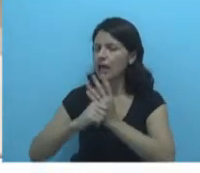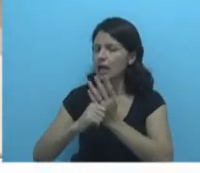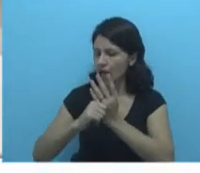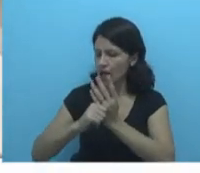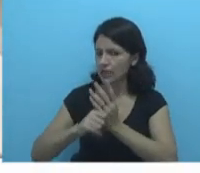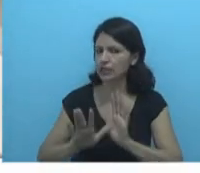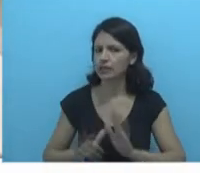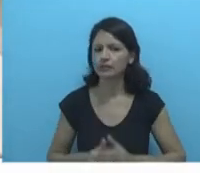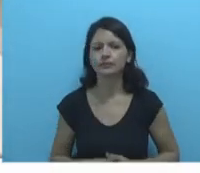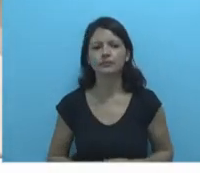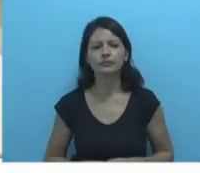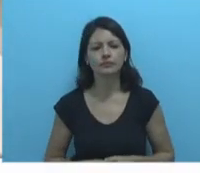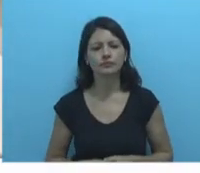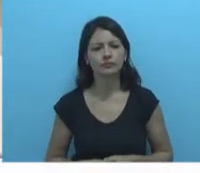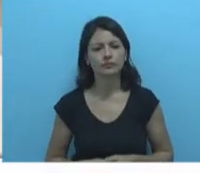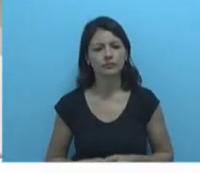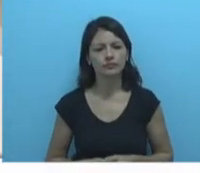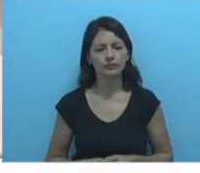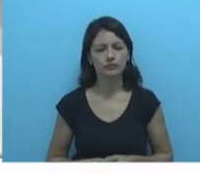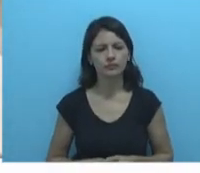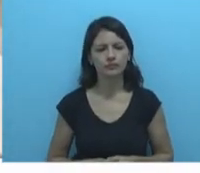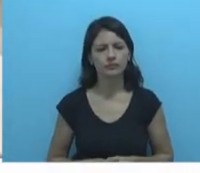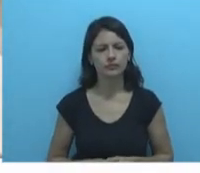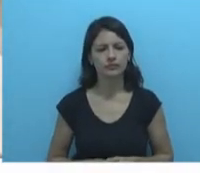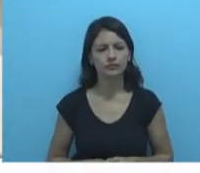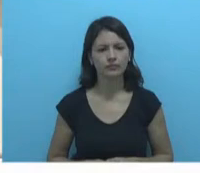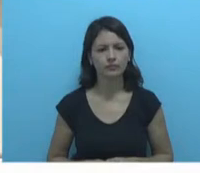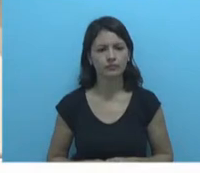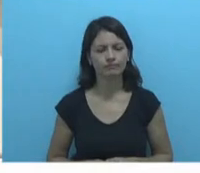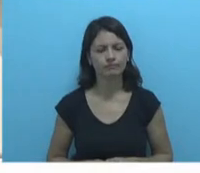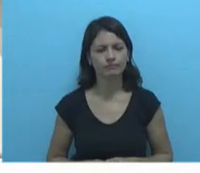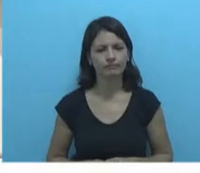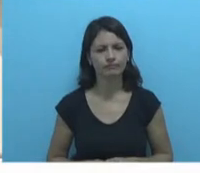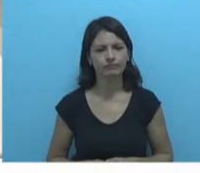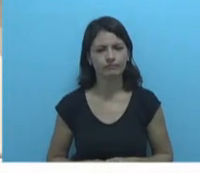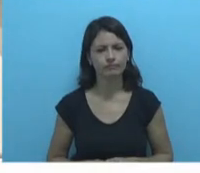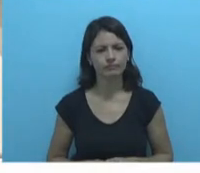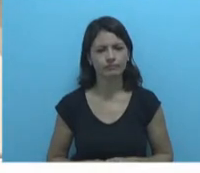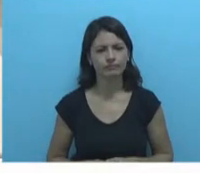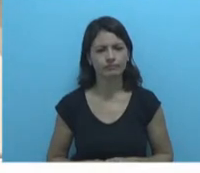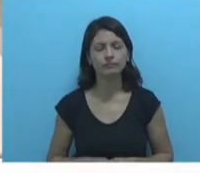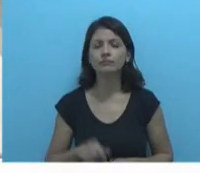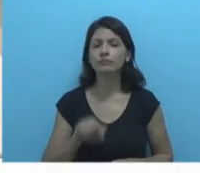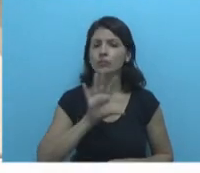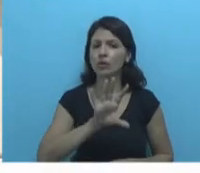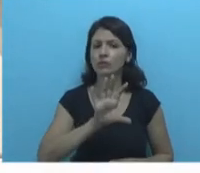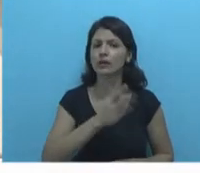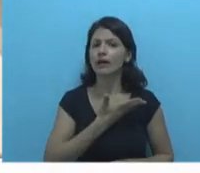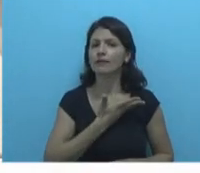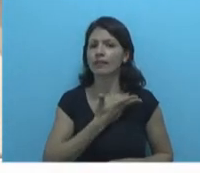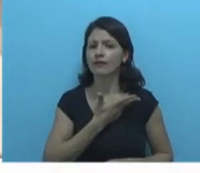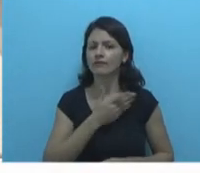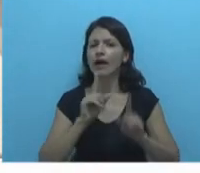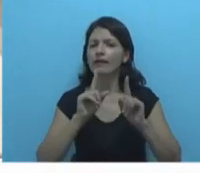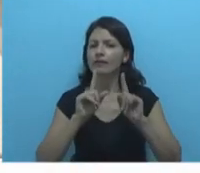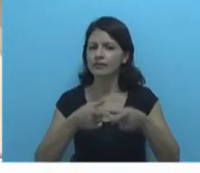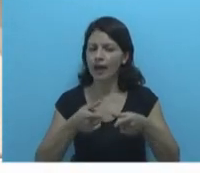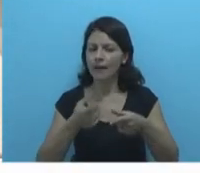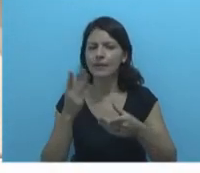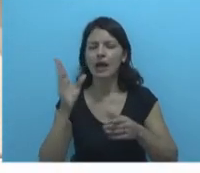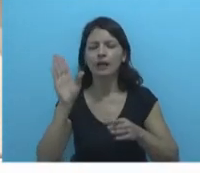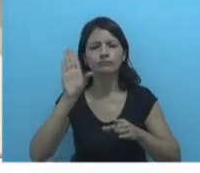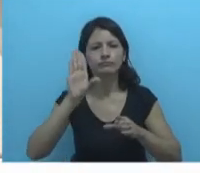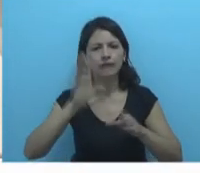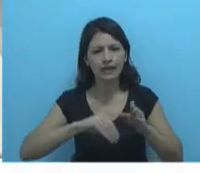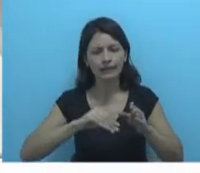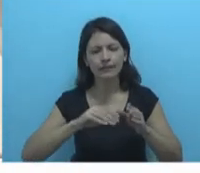años. Por último, decir que esto va a ser una gran pérdida para la provincia de Santa Fe, fundamentalmente para la